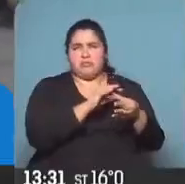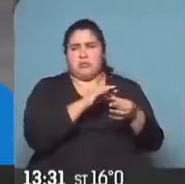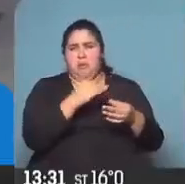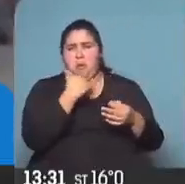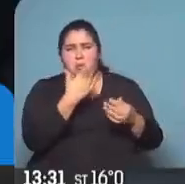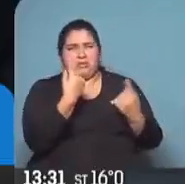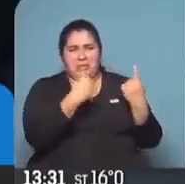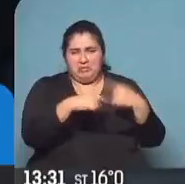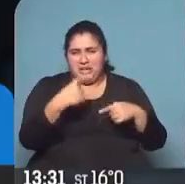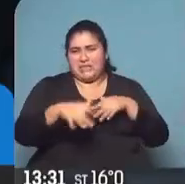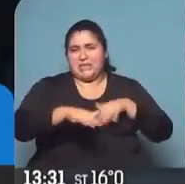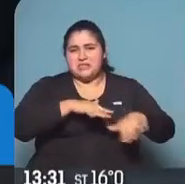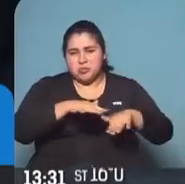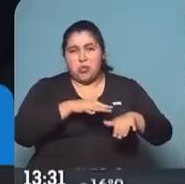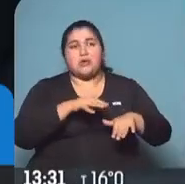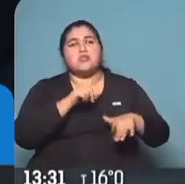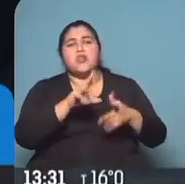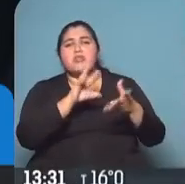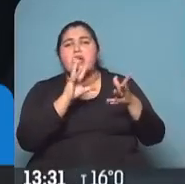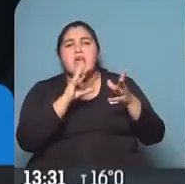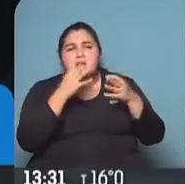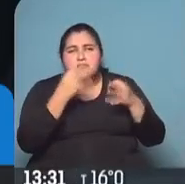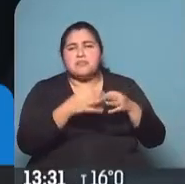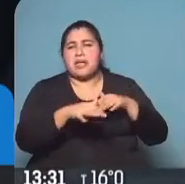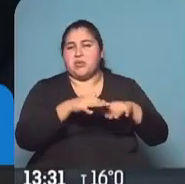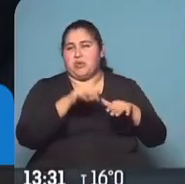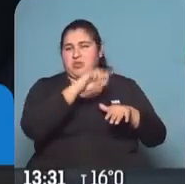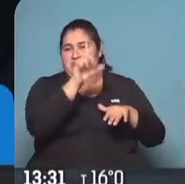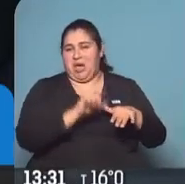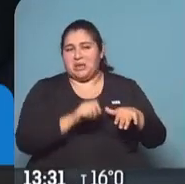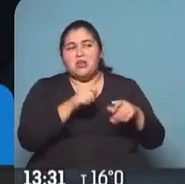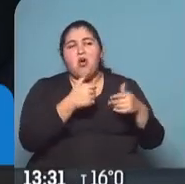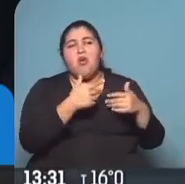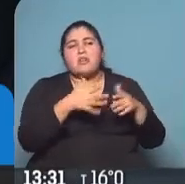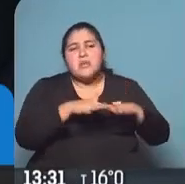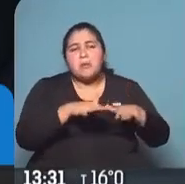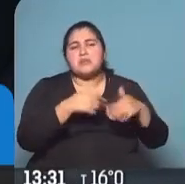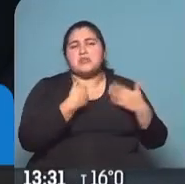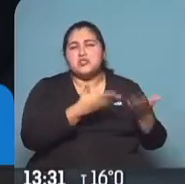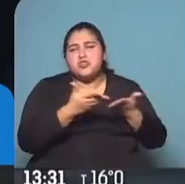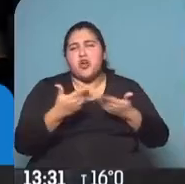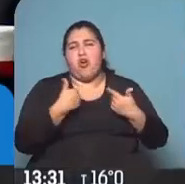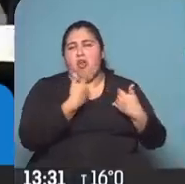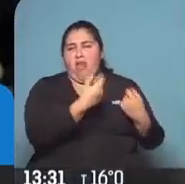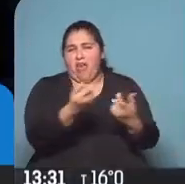qué se produce cuando con decoración en un servicio de calidad administrado